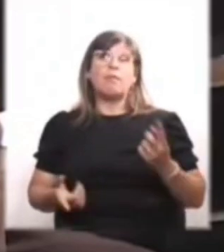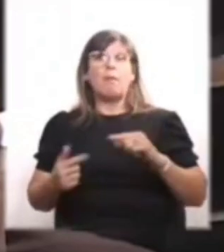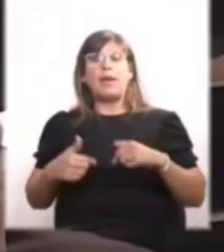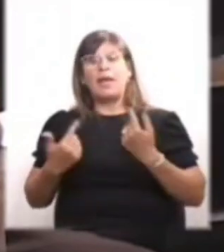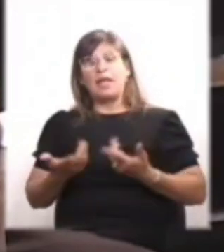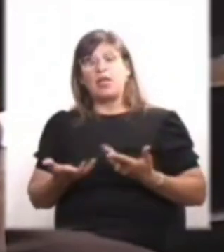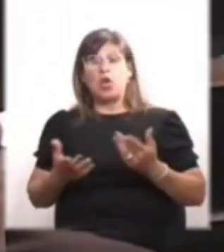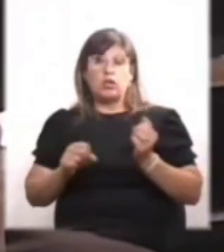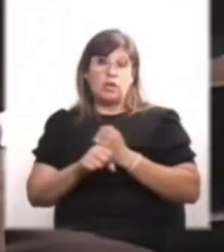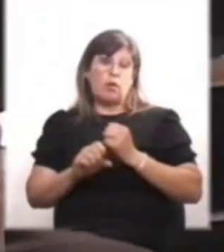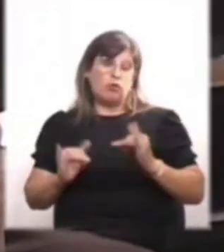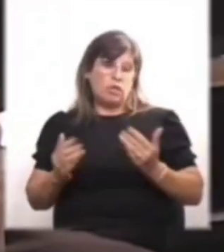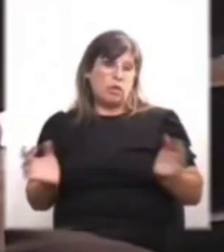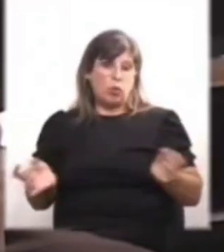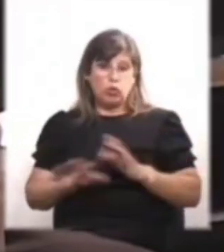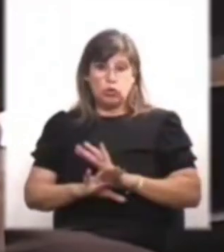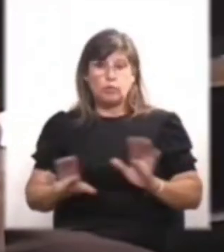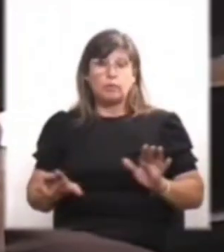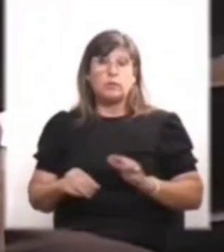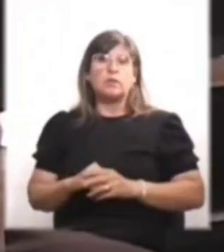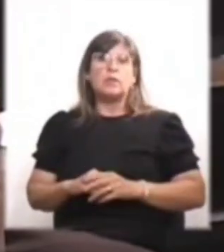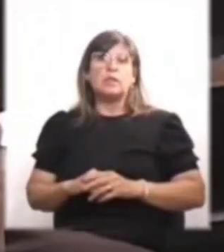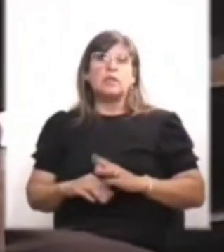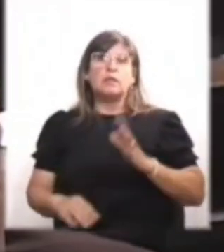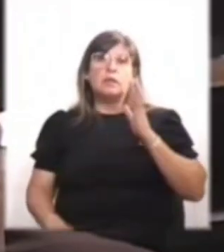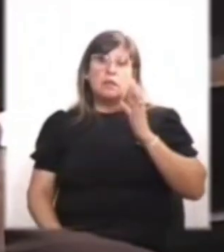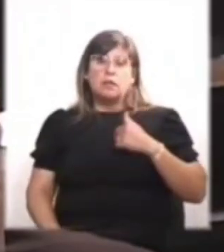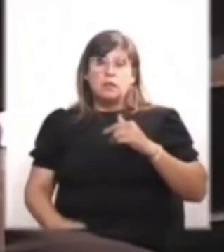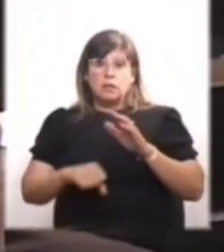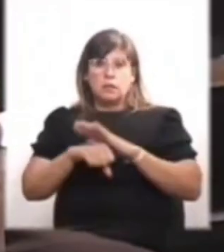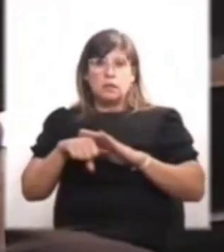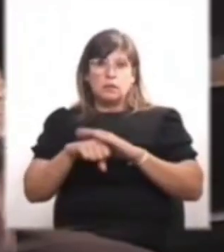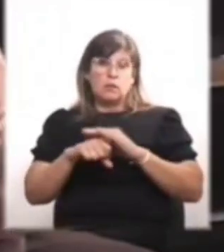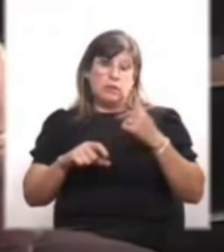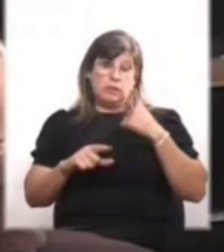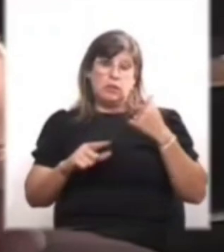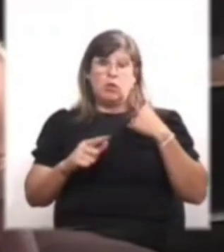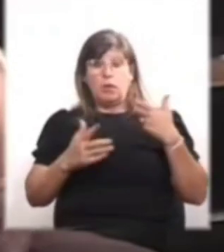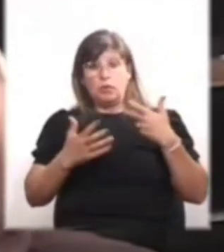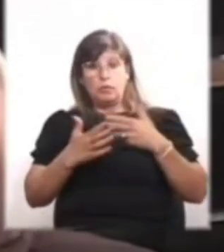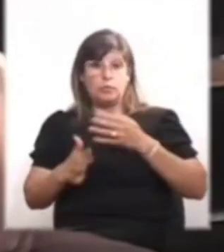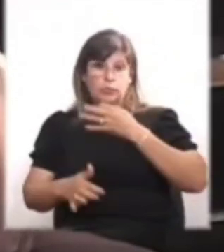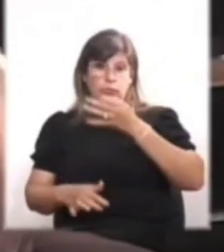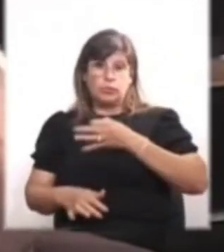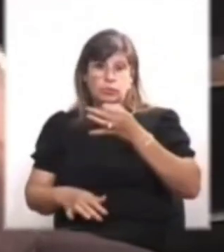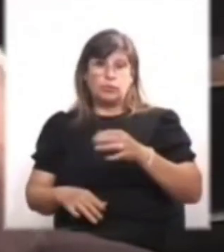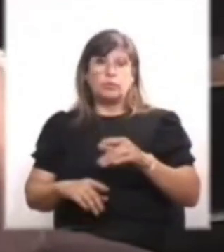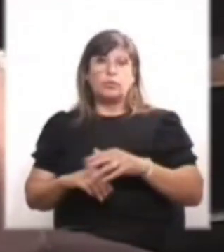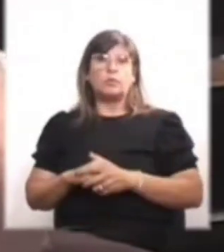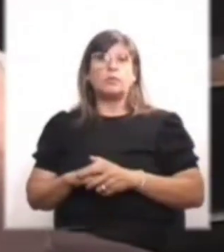trabajo nuestro está hecho y creo, como básicamente lo he dicho a lo largo de la exposición,